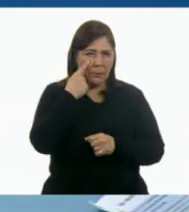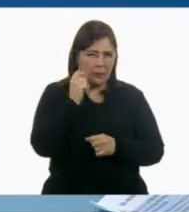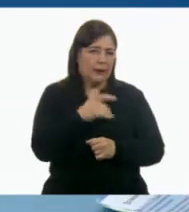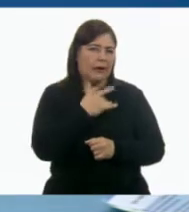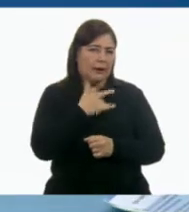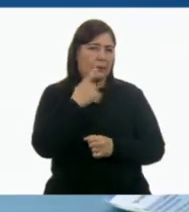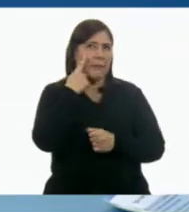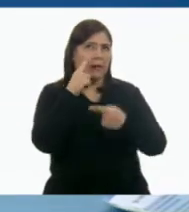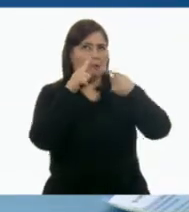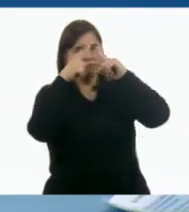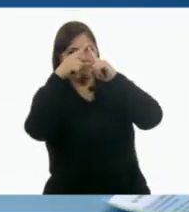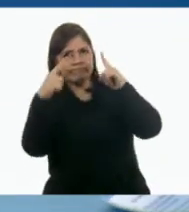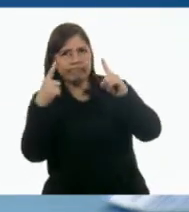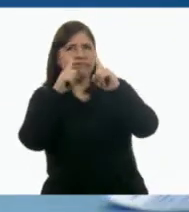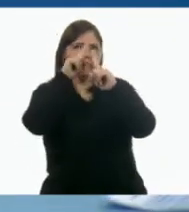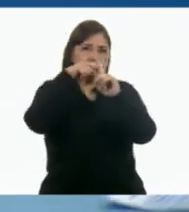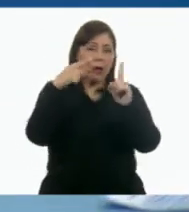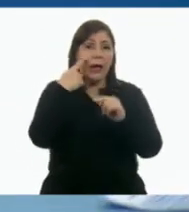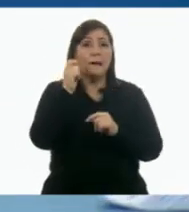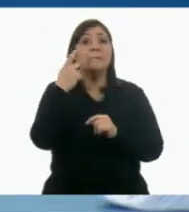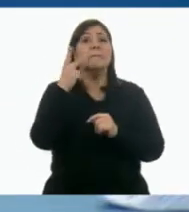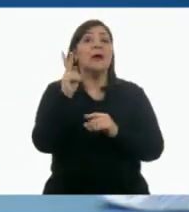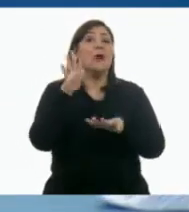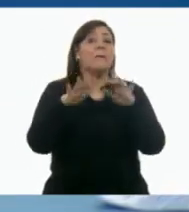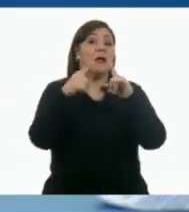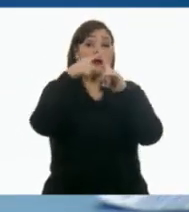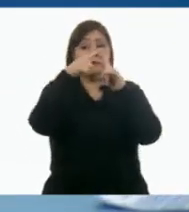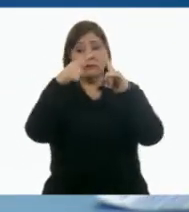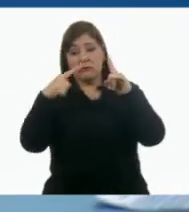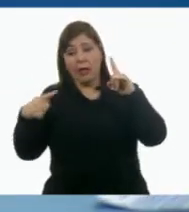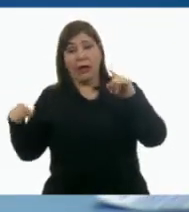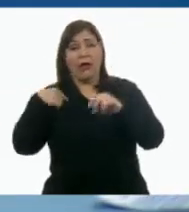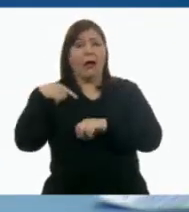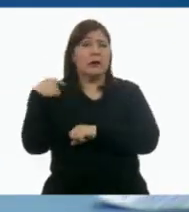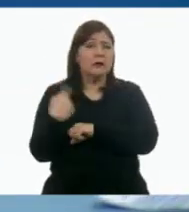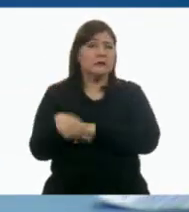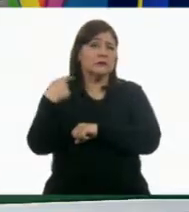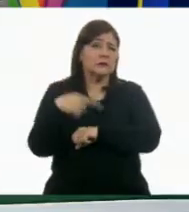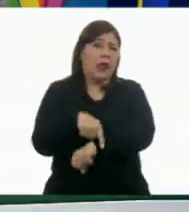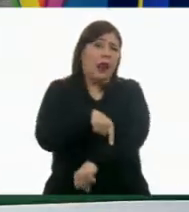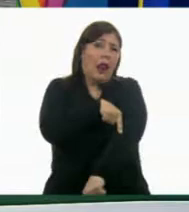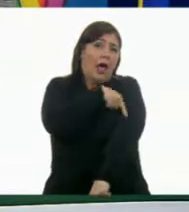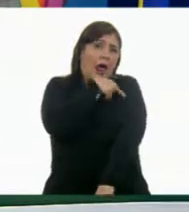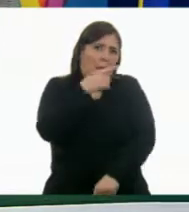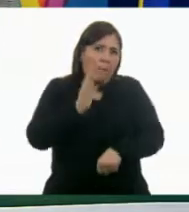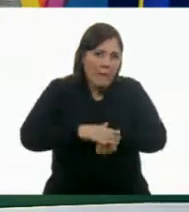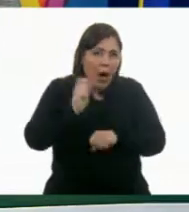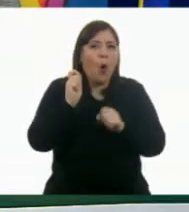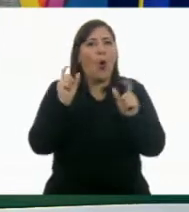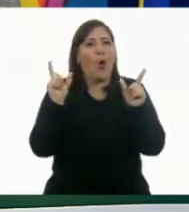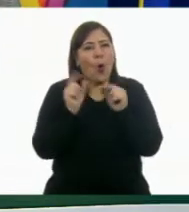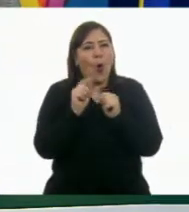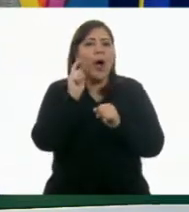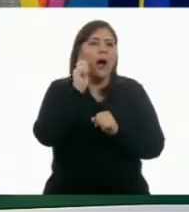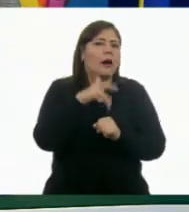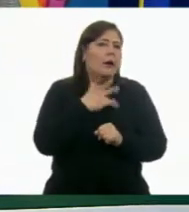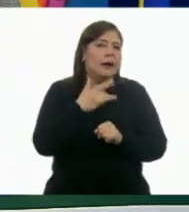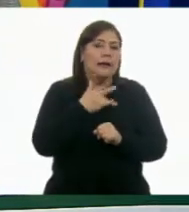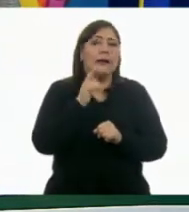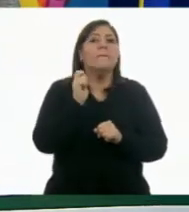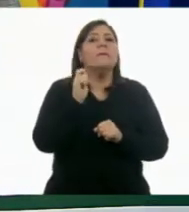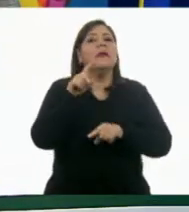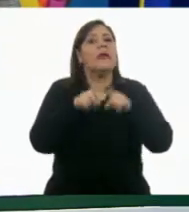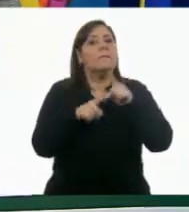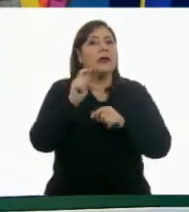cruzarse, pero que las líneas, como son infinitas, las podemos alargar y ahí podemos comprobar si realmente cumple con las